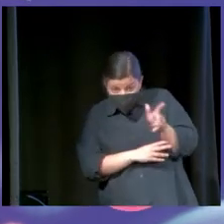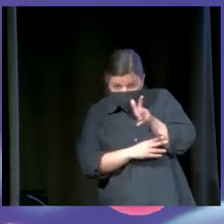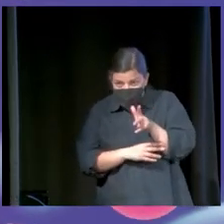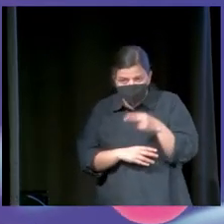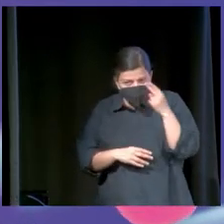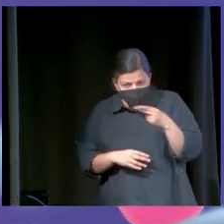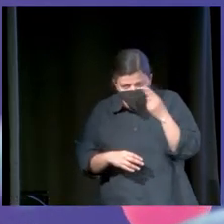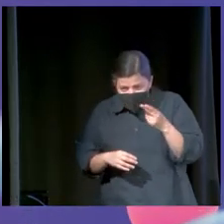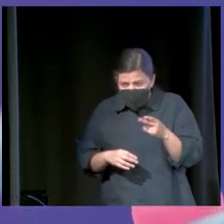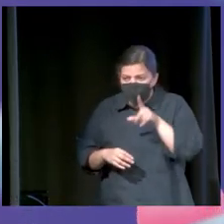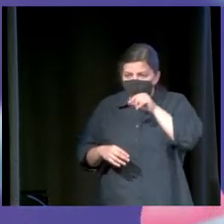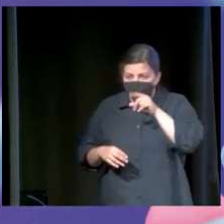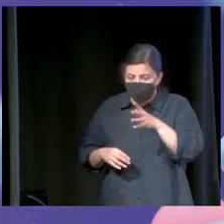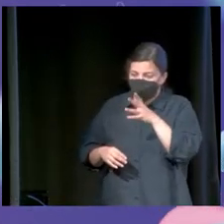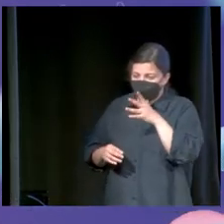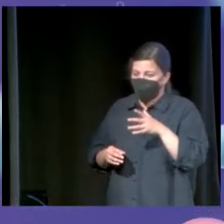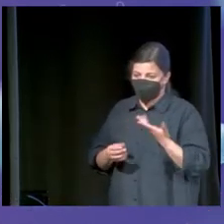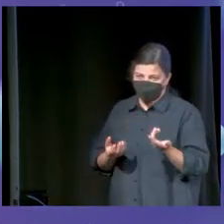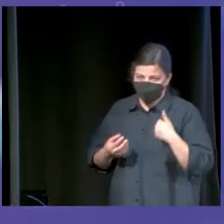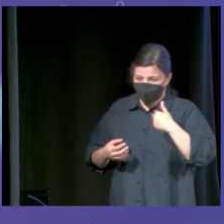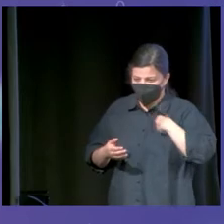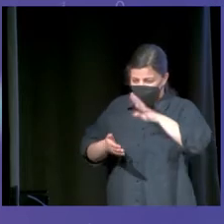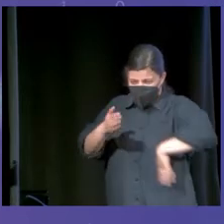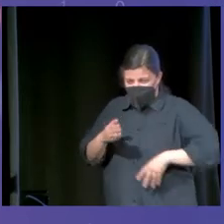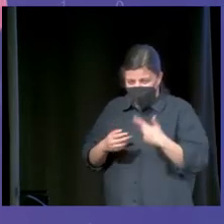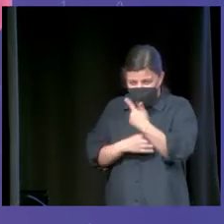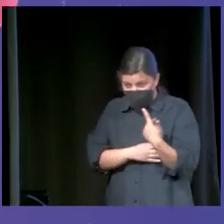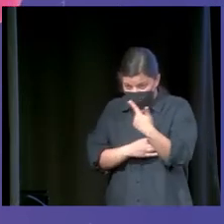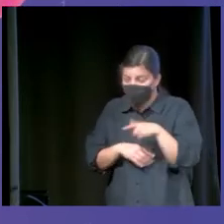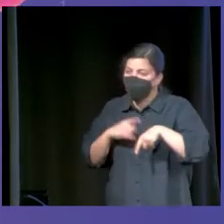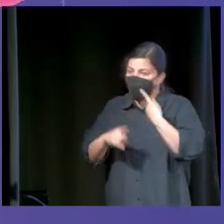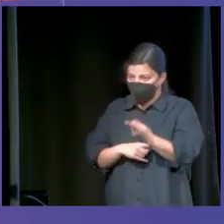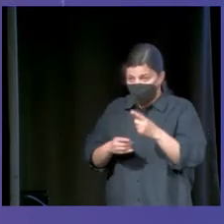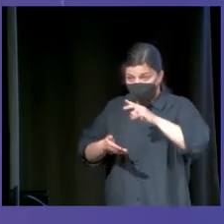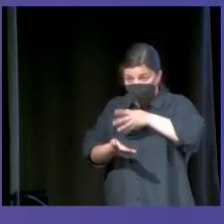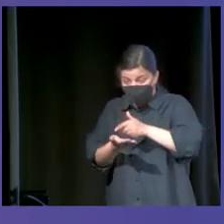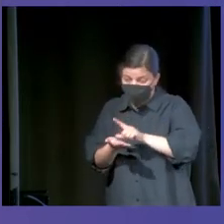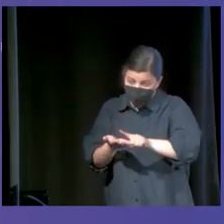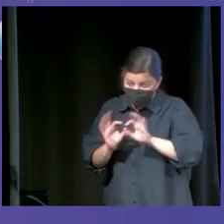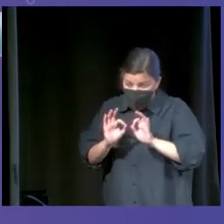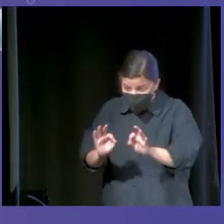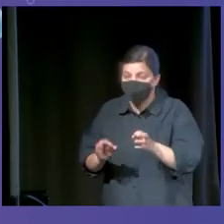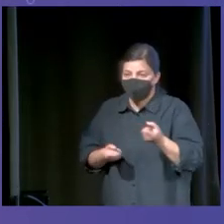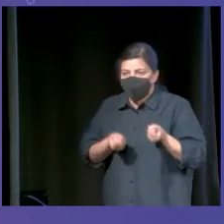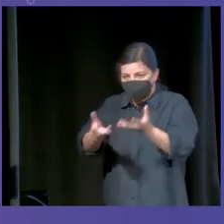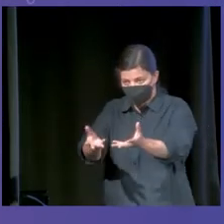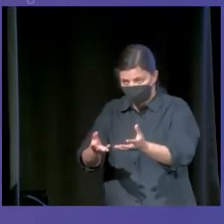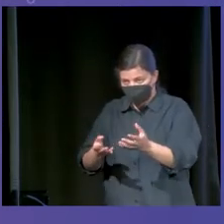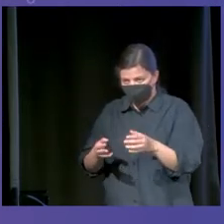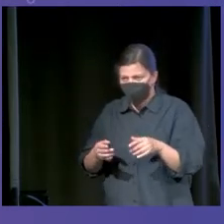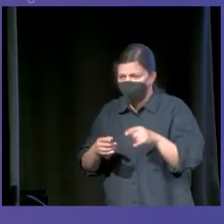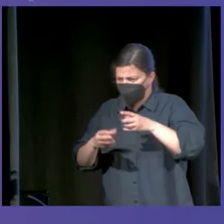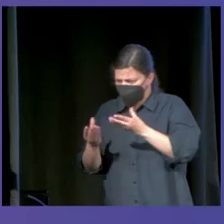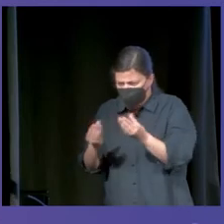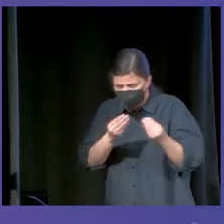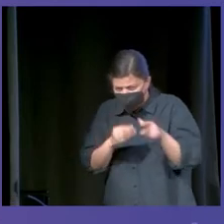volví a grabar porque se lo mandé en catalán. Lo puse en castellano y tuvo un millón de reproducciones. Y dije, hala, a la gente le interesa. Y al día siguiente hice otro vídeo. Y al cabo de un mes